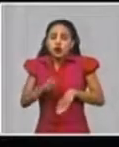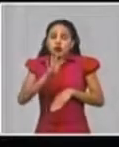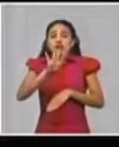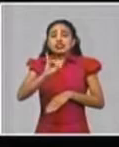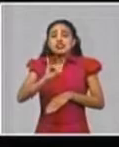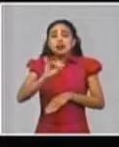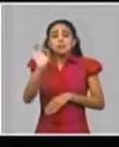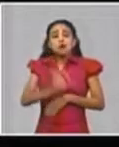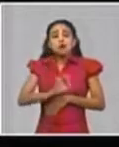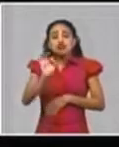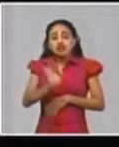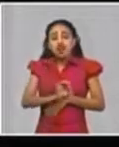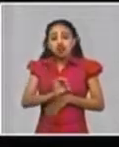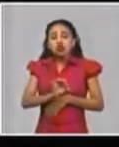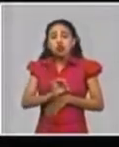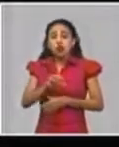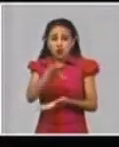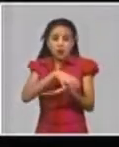roja,